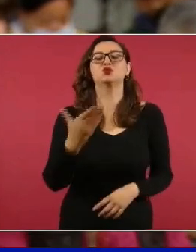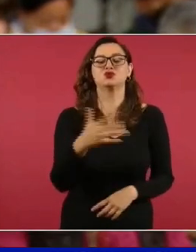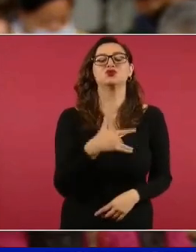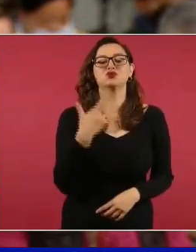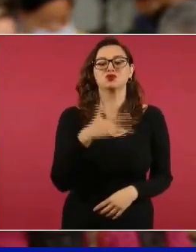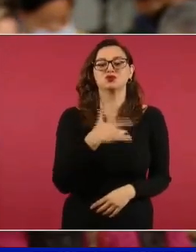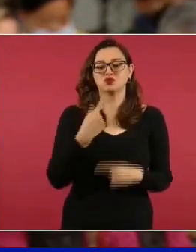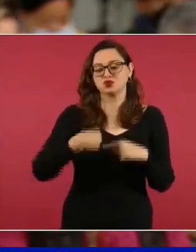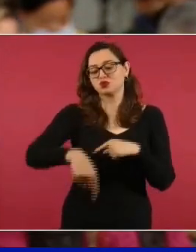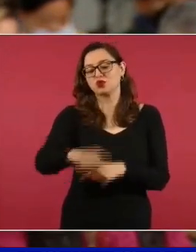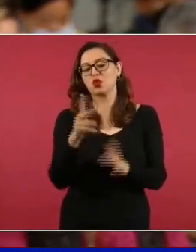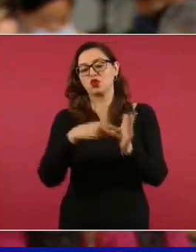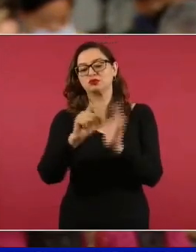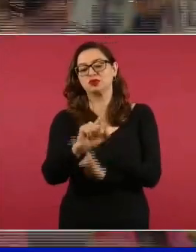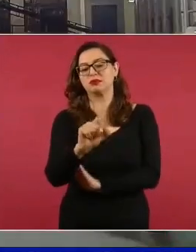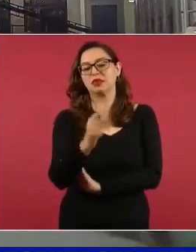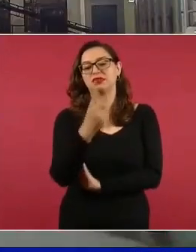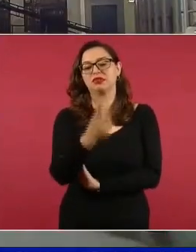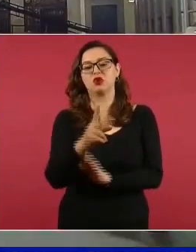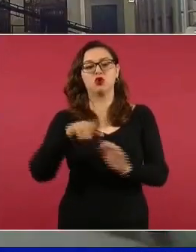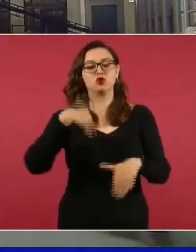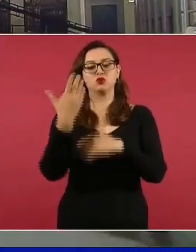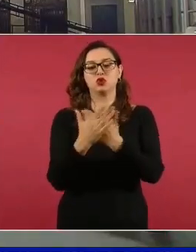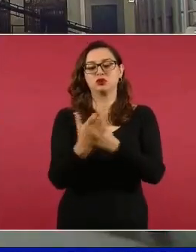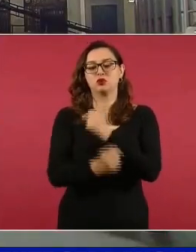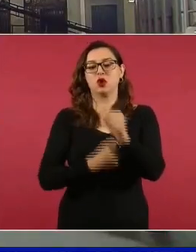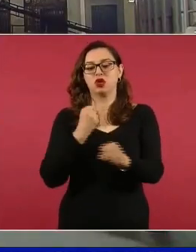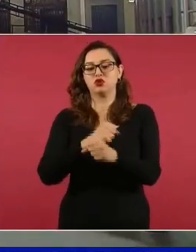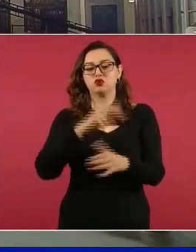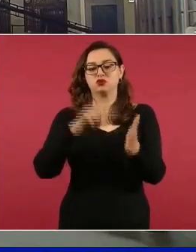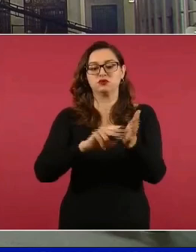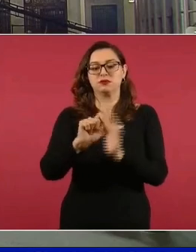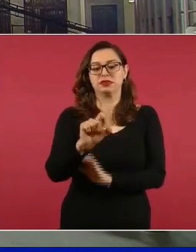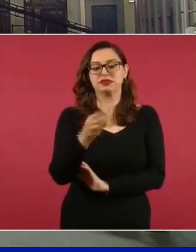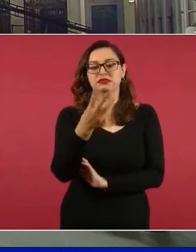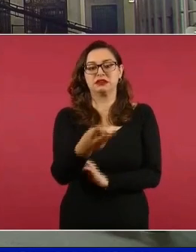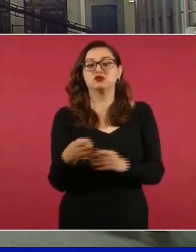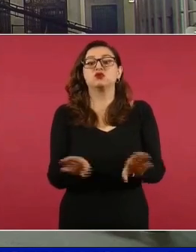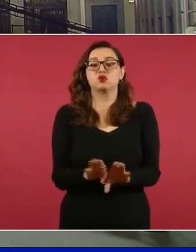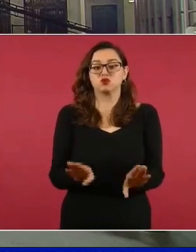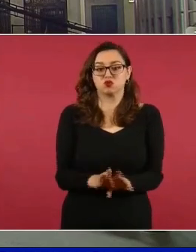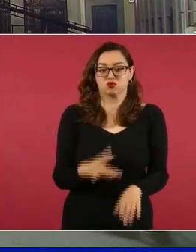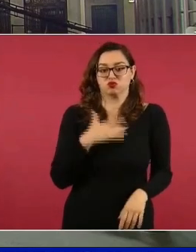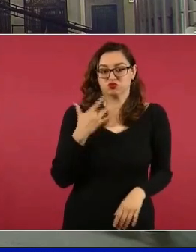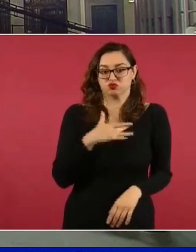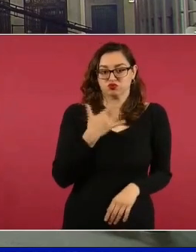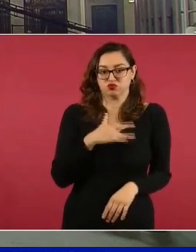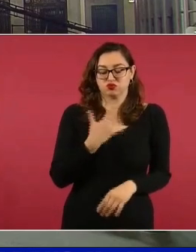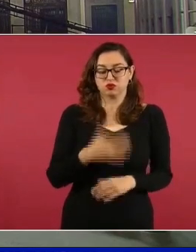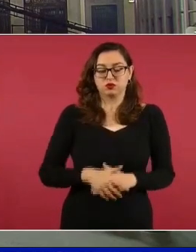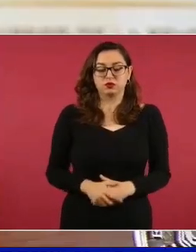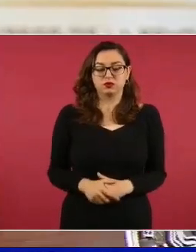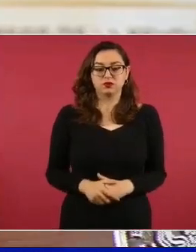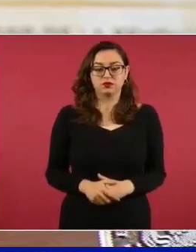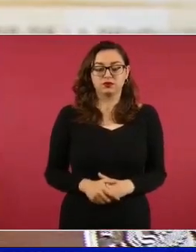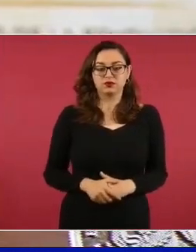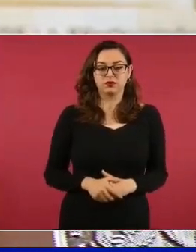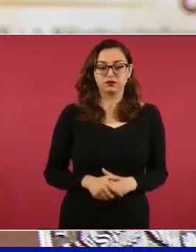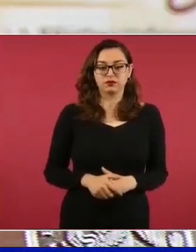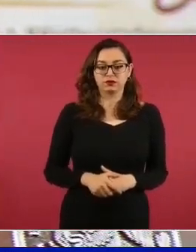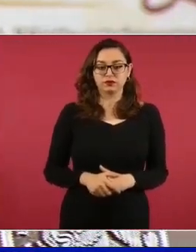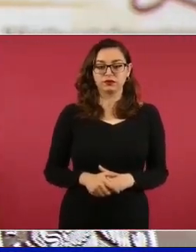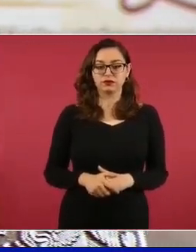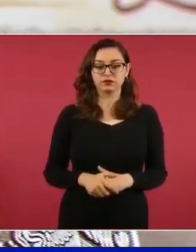para este cierre de año y inicio o todo el 2023 que pinta así? Bueno, yo